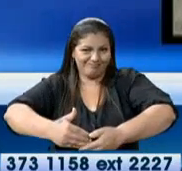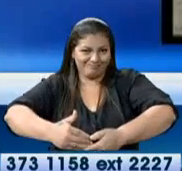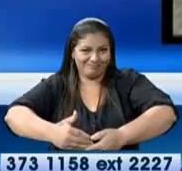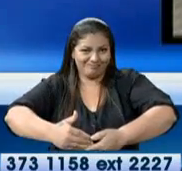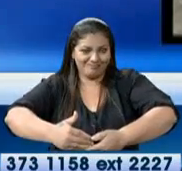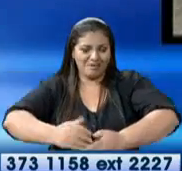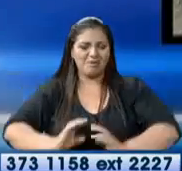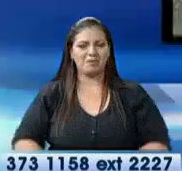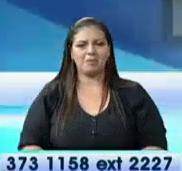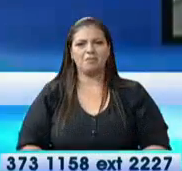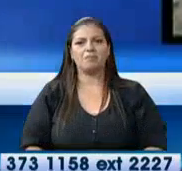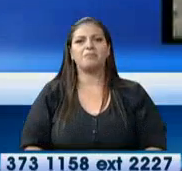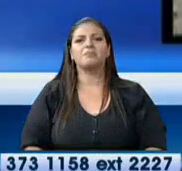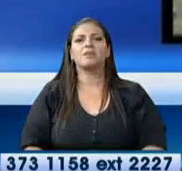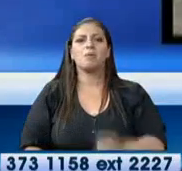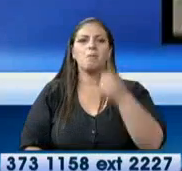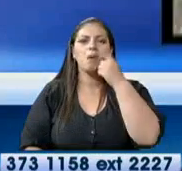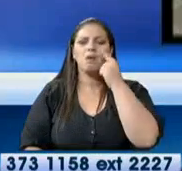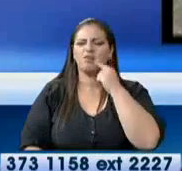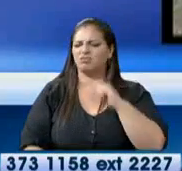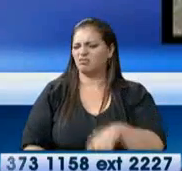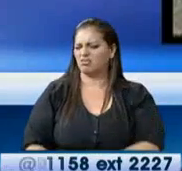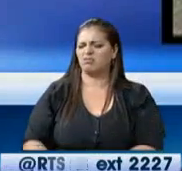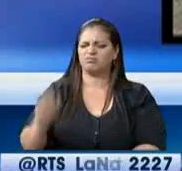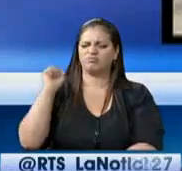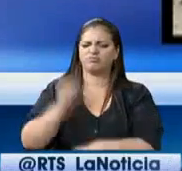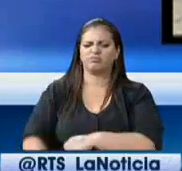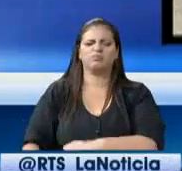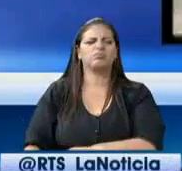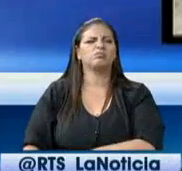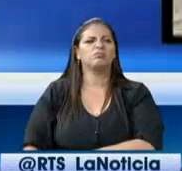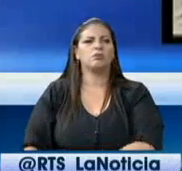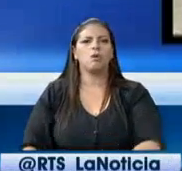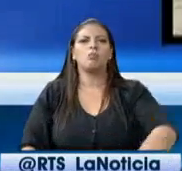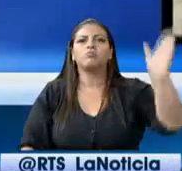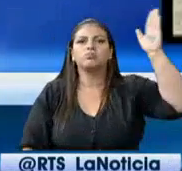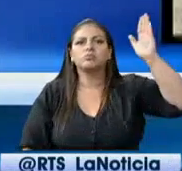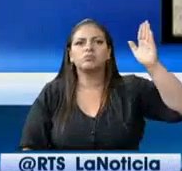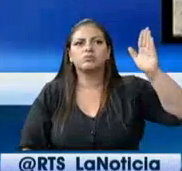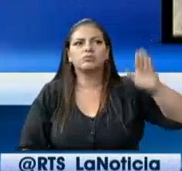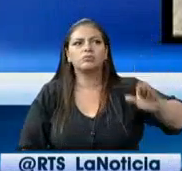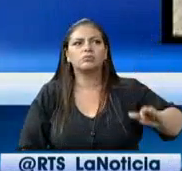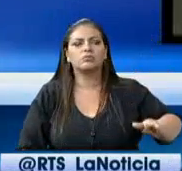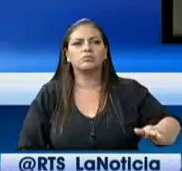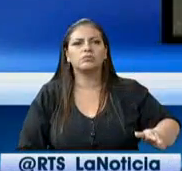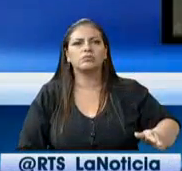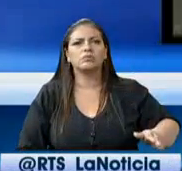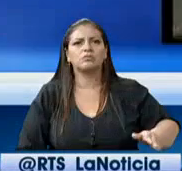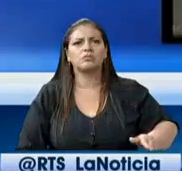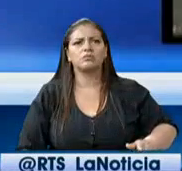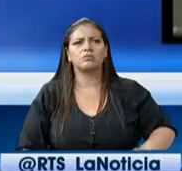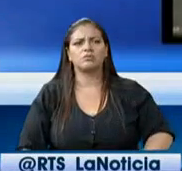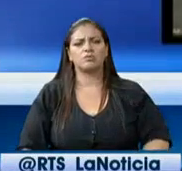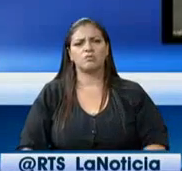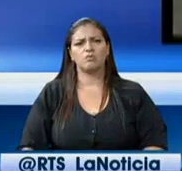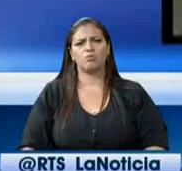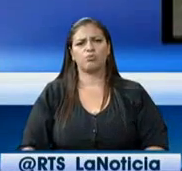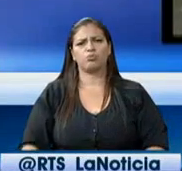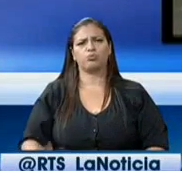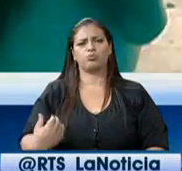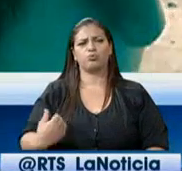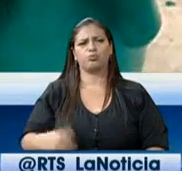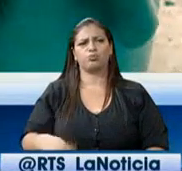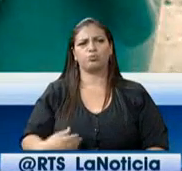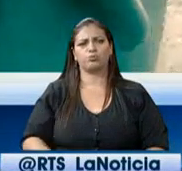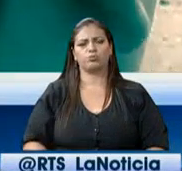Guayaquil. Y ahí se consiguió otra pareja y se fue a vivir a Quevedo, y o sea, jamás se acordó de él, y ahí. Se creó con mi